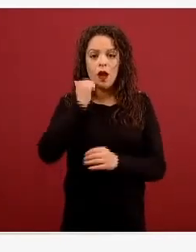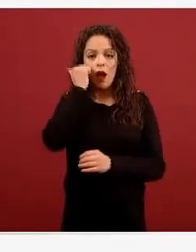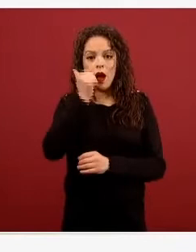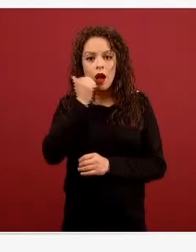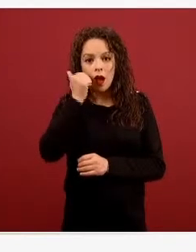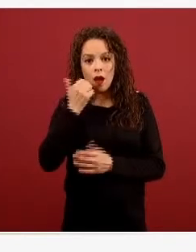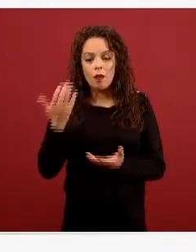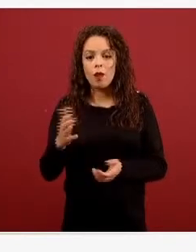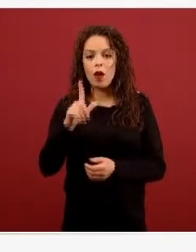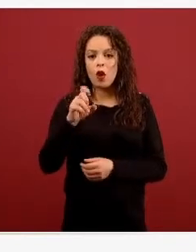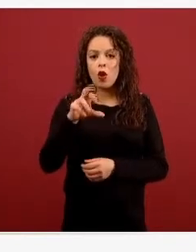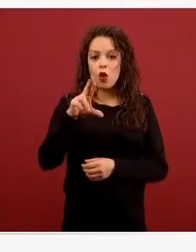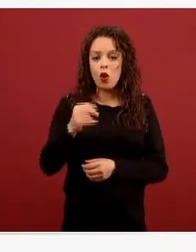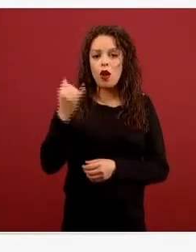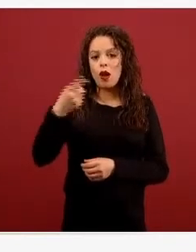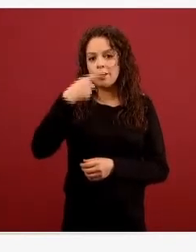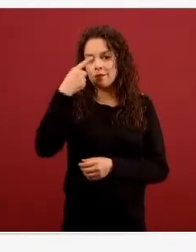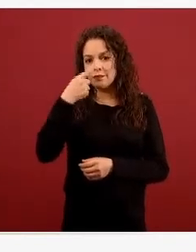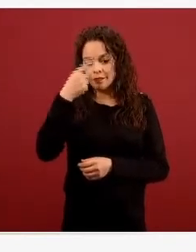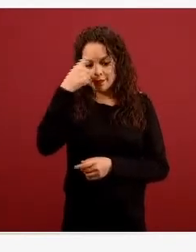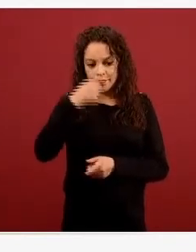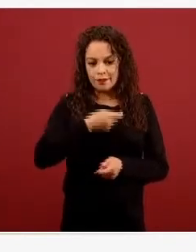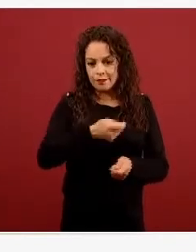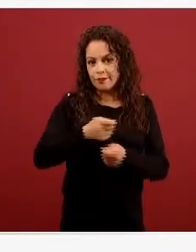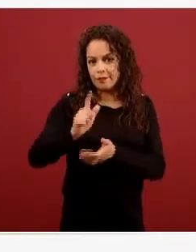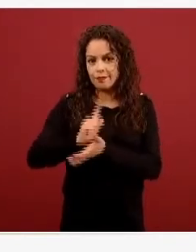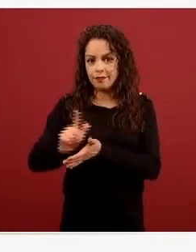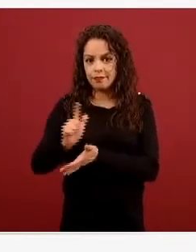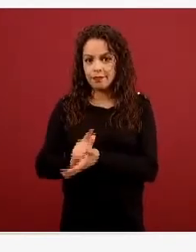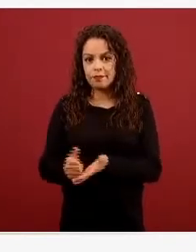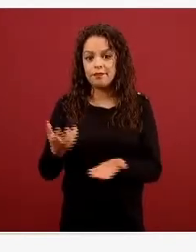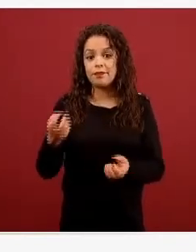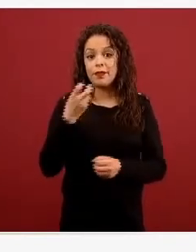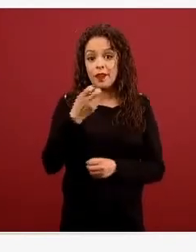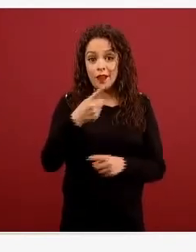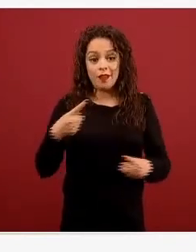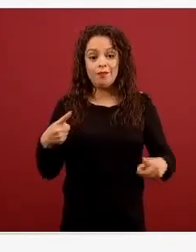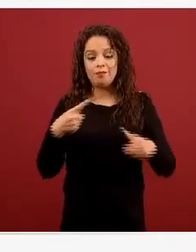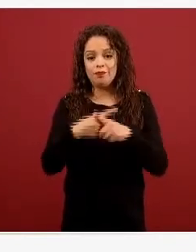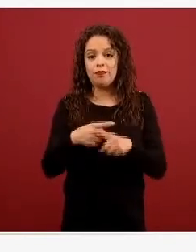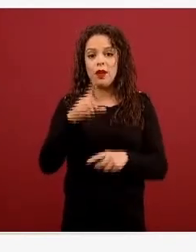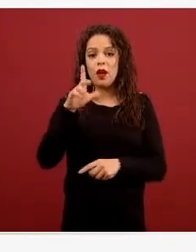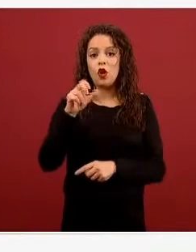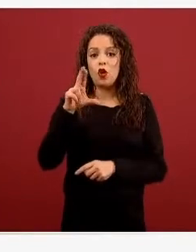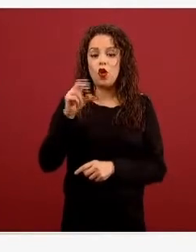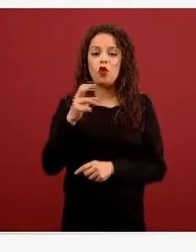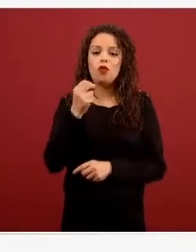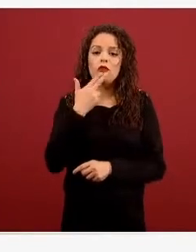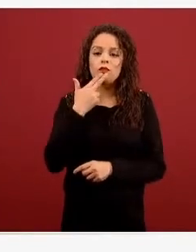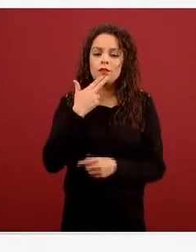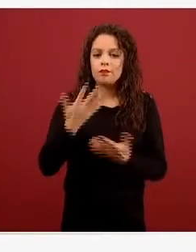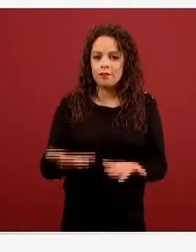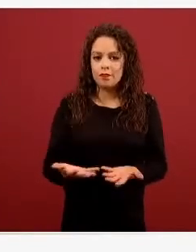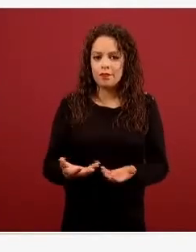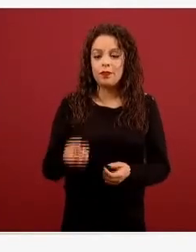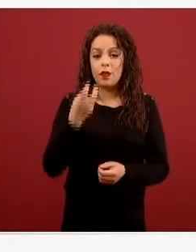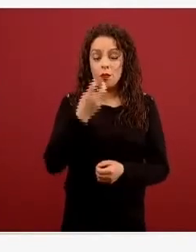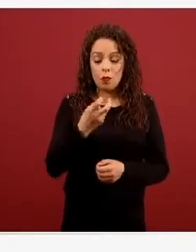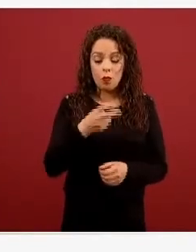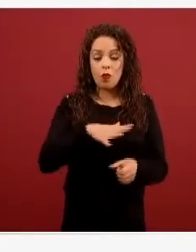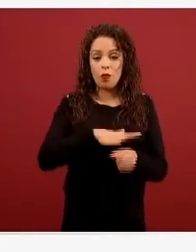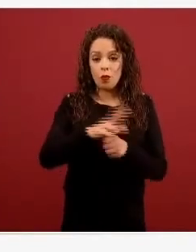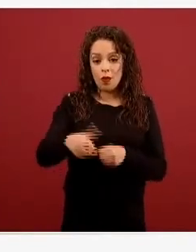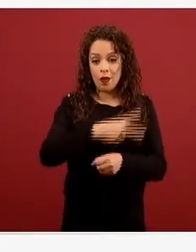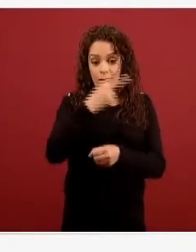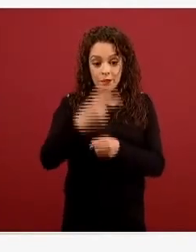cloro. Cuando hacen eso, lo que están haciendo es inactivar al cloro. Y entonces, por eso, el siguiente paso y elemento que es